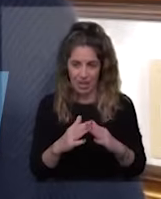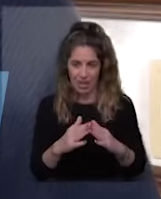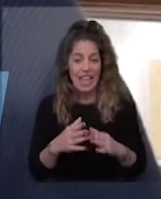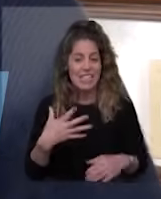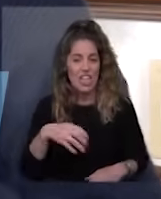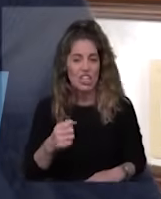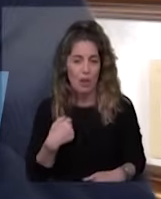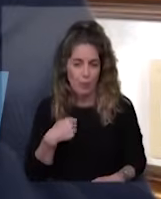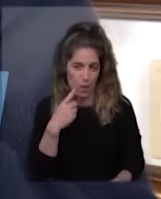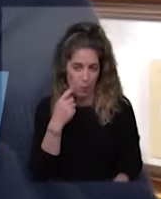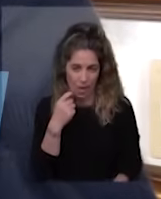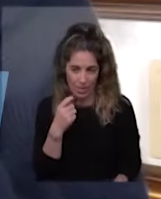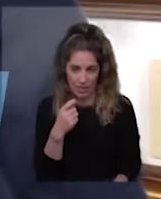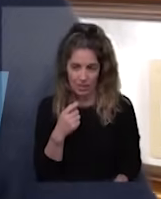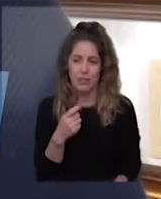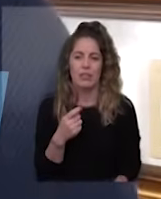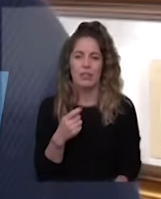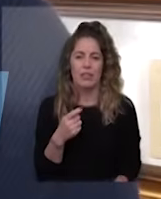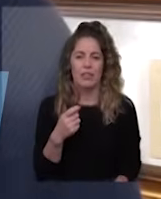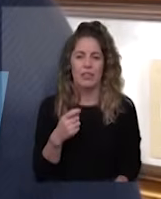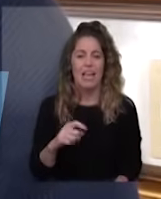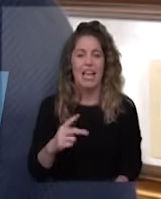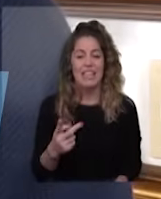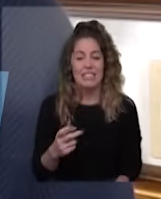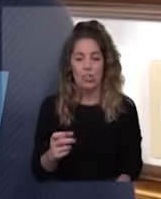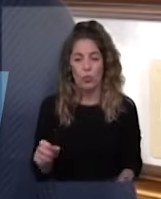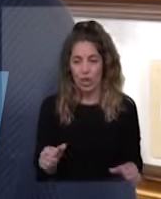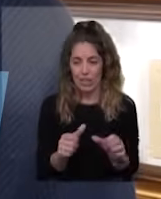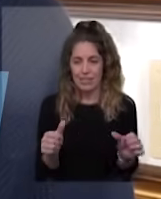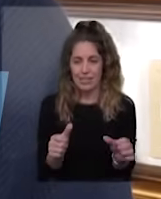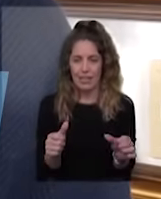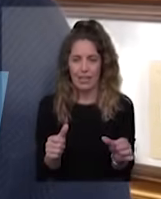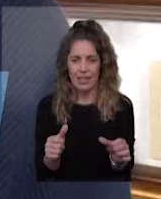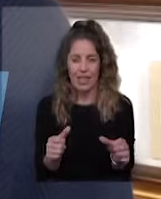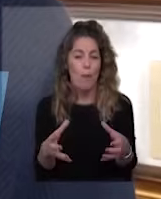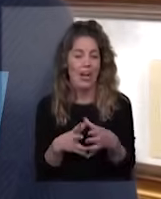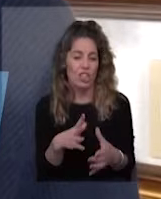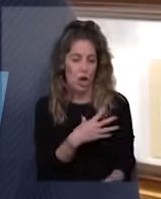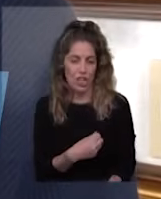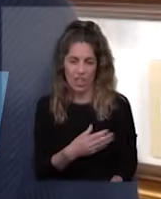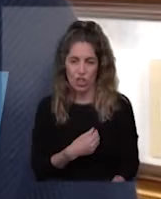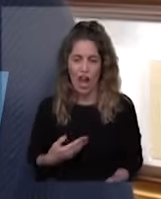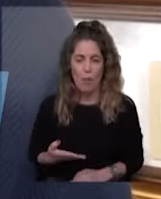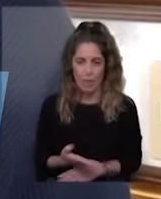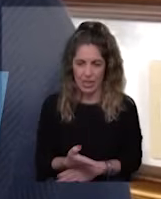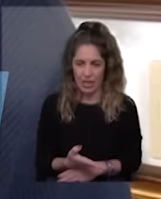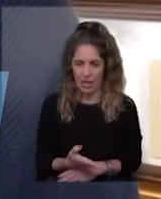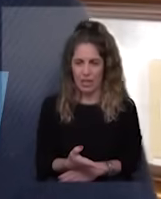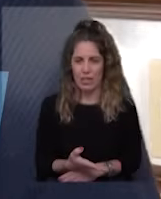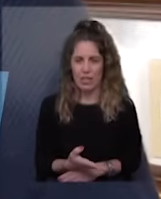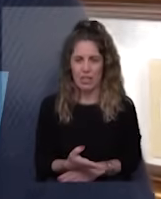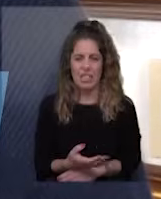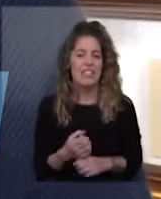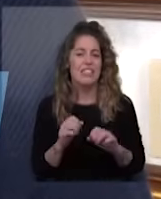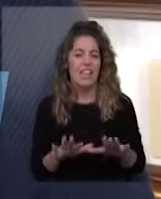llevé a mi padre el segundo acto es que el Partido Nacional pide que se